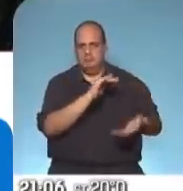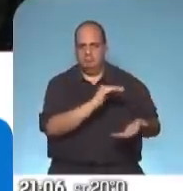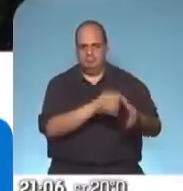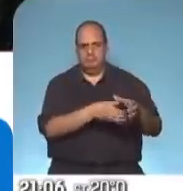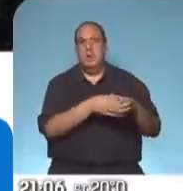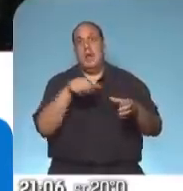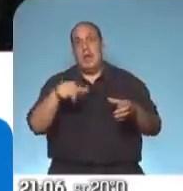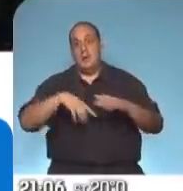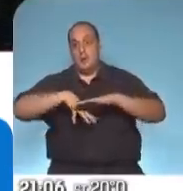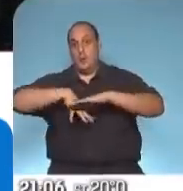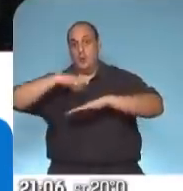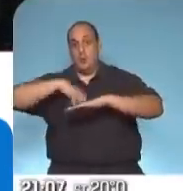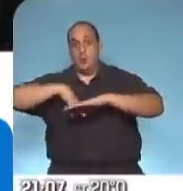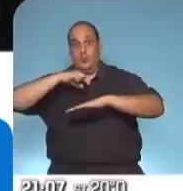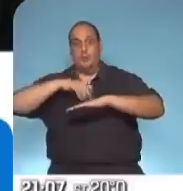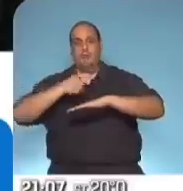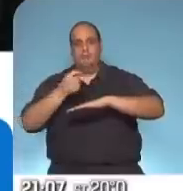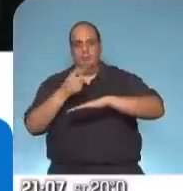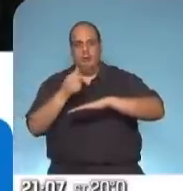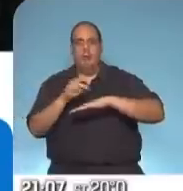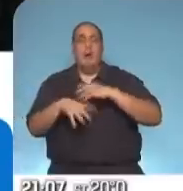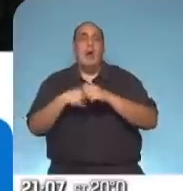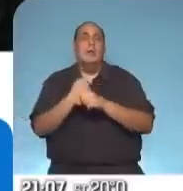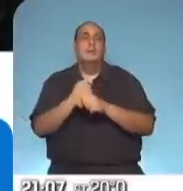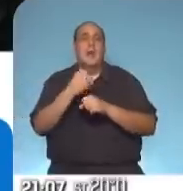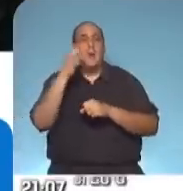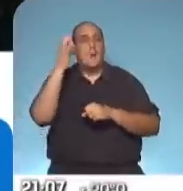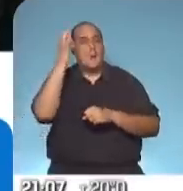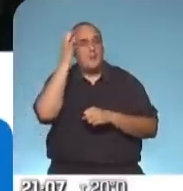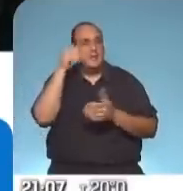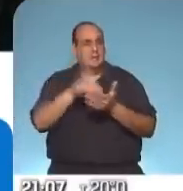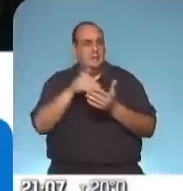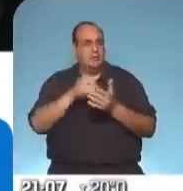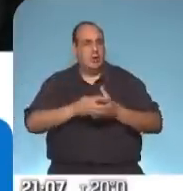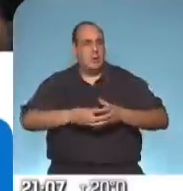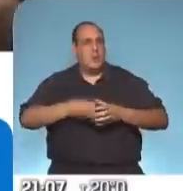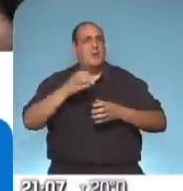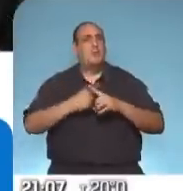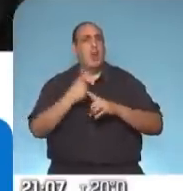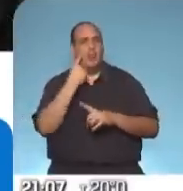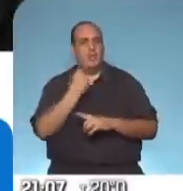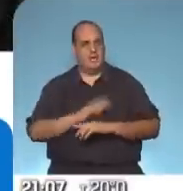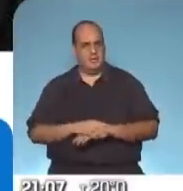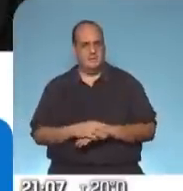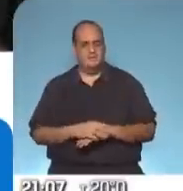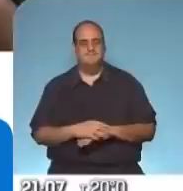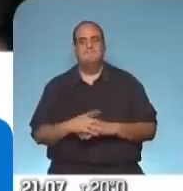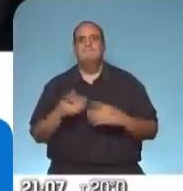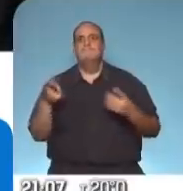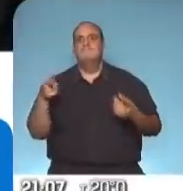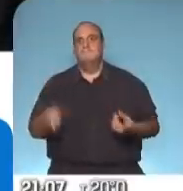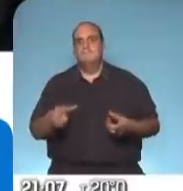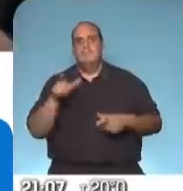ese recorte hasta alcanzar los 20 millones de barriles diarios. Lo que ocurre es que ante una caída